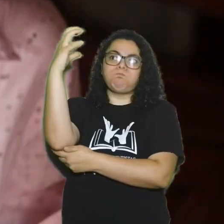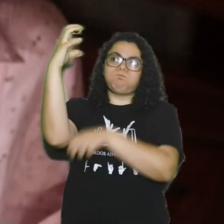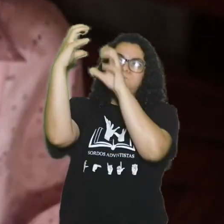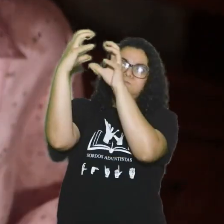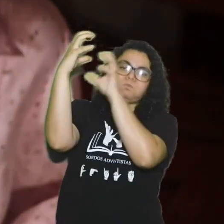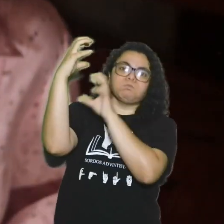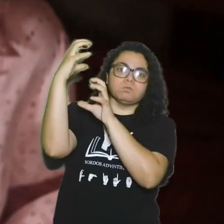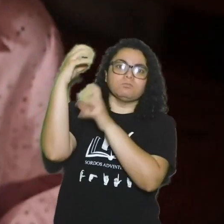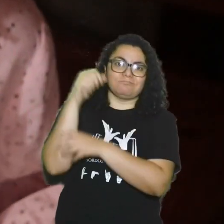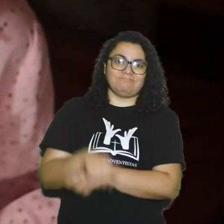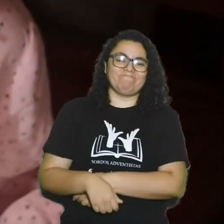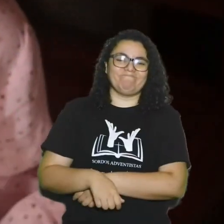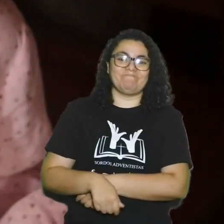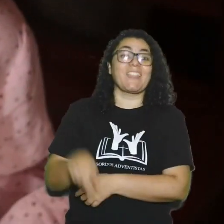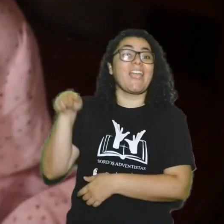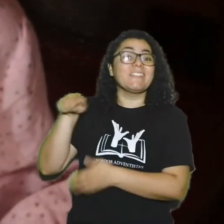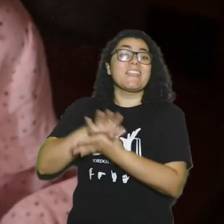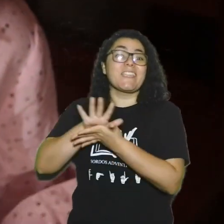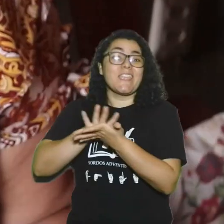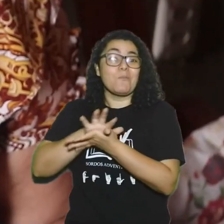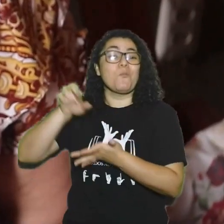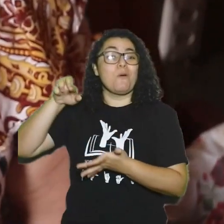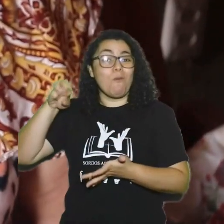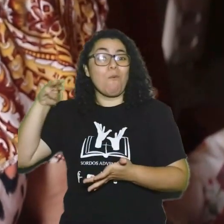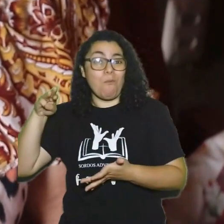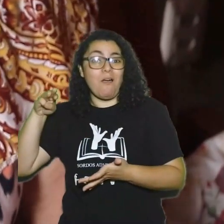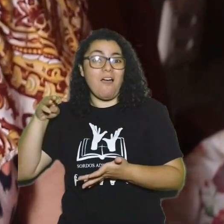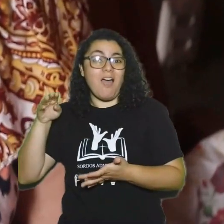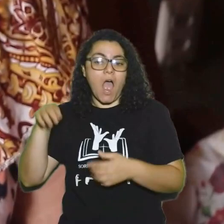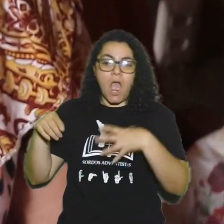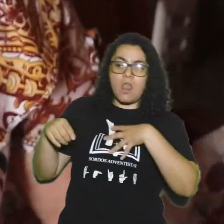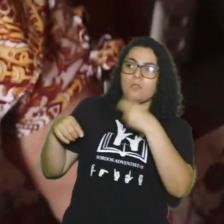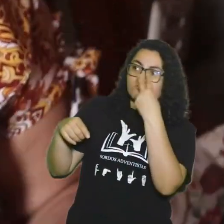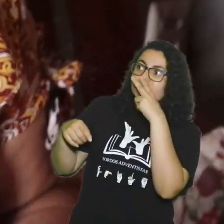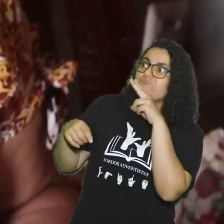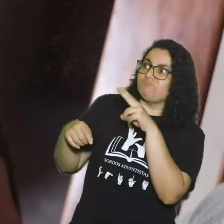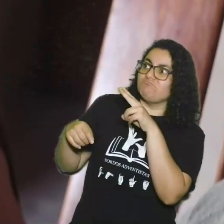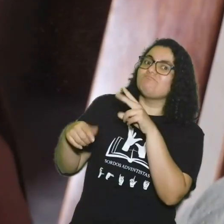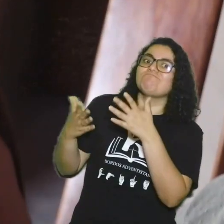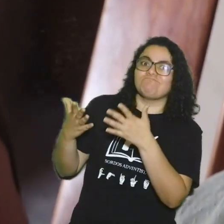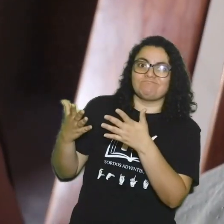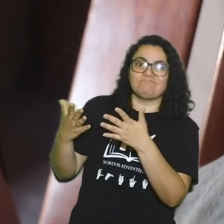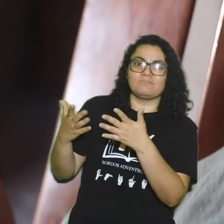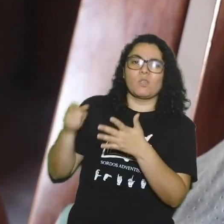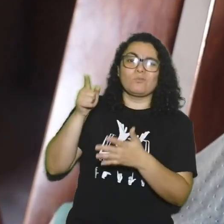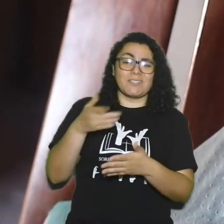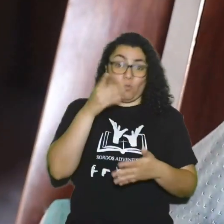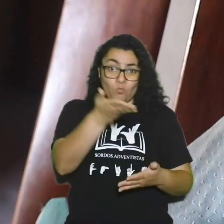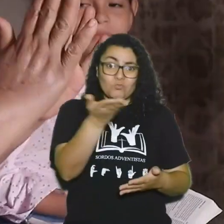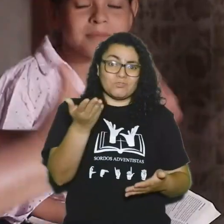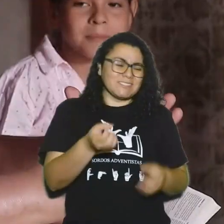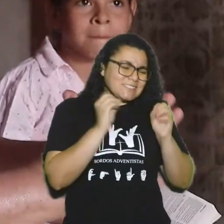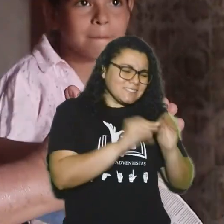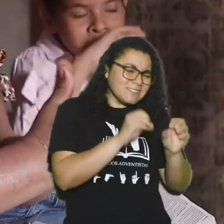el futuro de los hijos en todas las áreas. Enseñe a su hijo a temer a Dios y plante en él